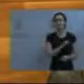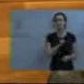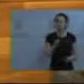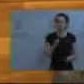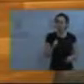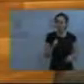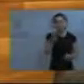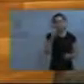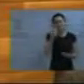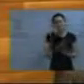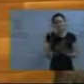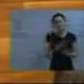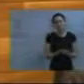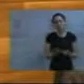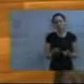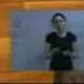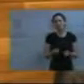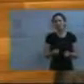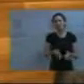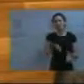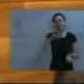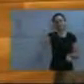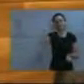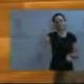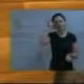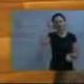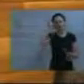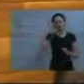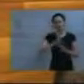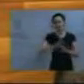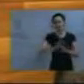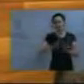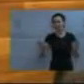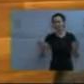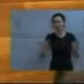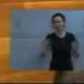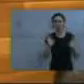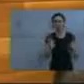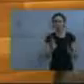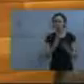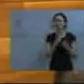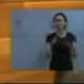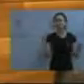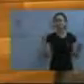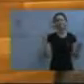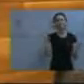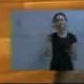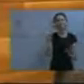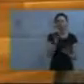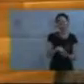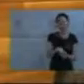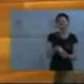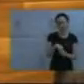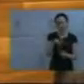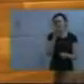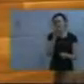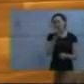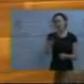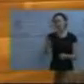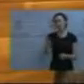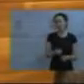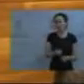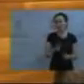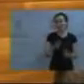yo le aseguro que las cifras a mí me parecen de marear. Y esto se lo digo sin entrar a determinar si lo que se compra,